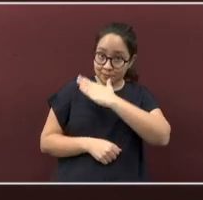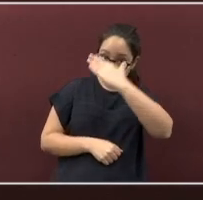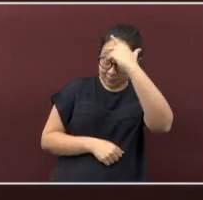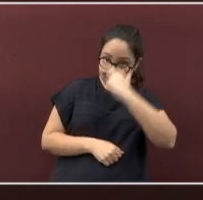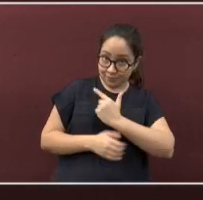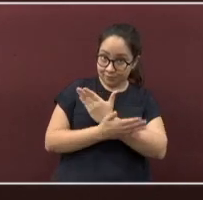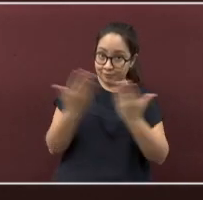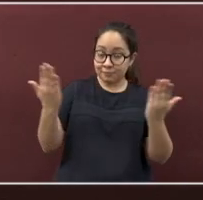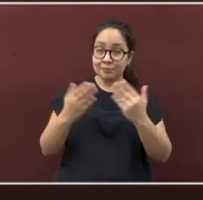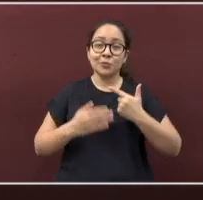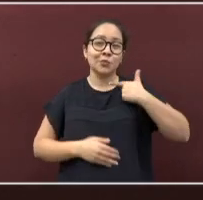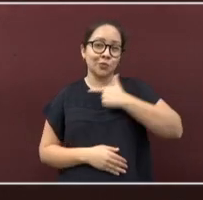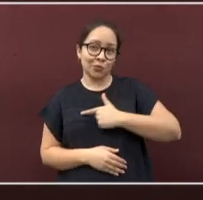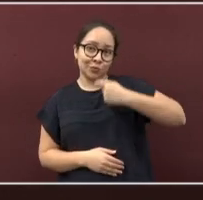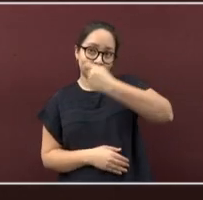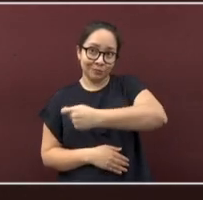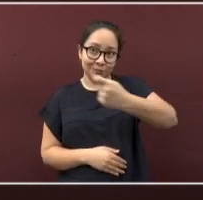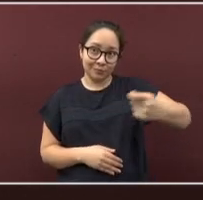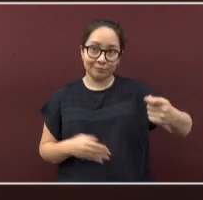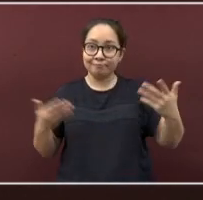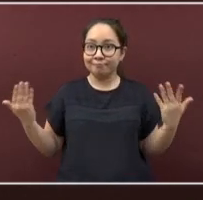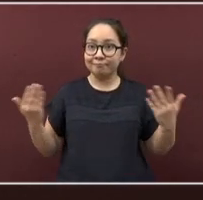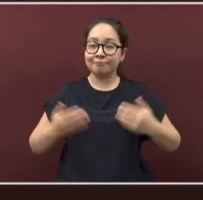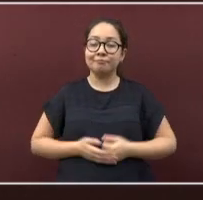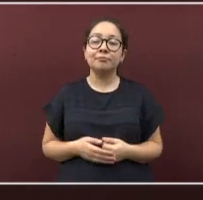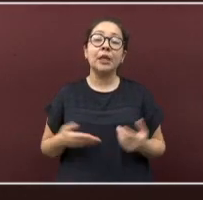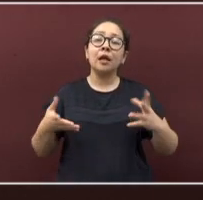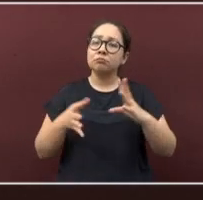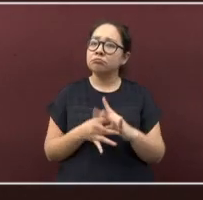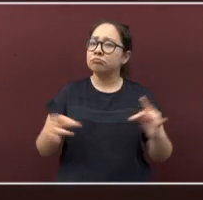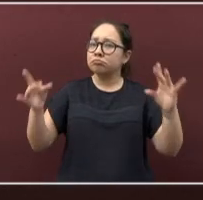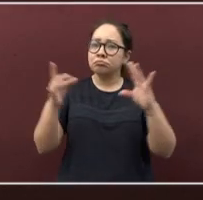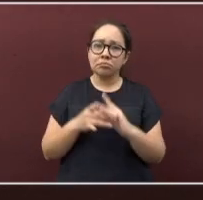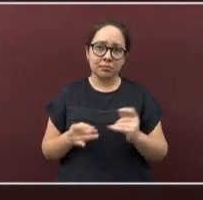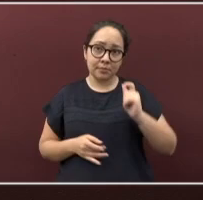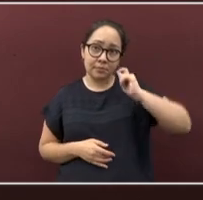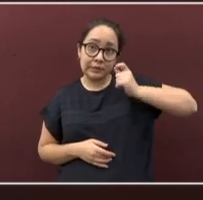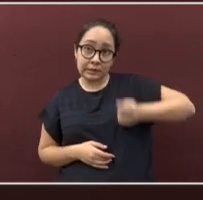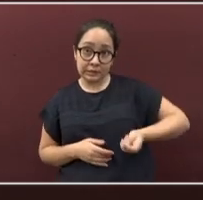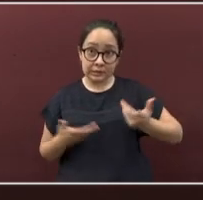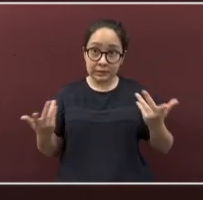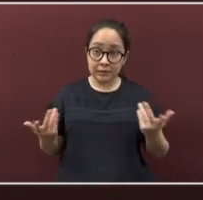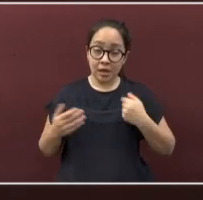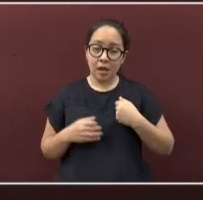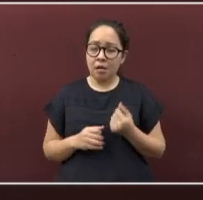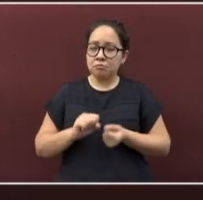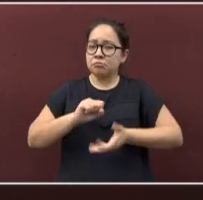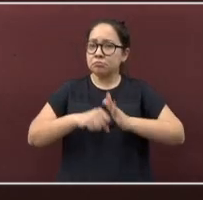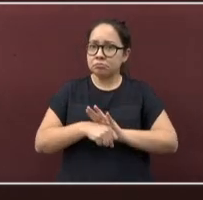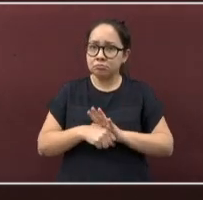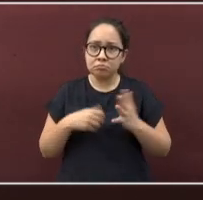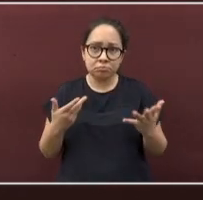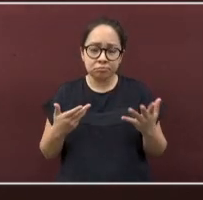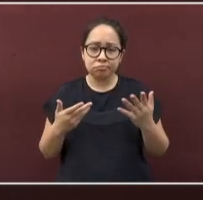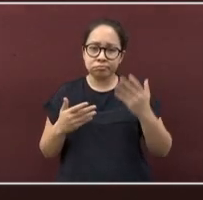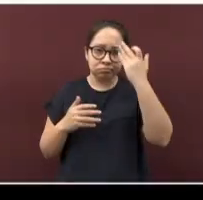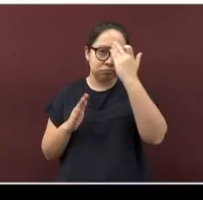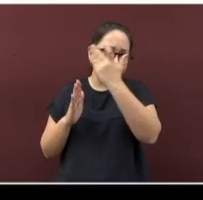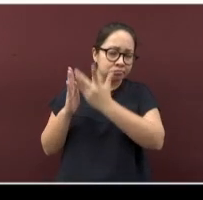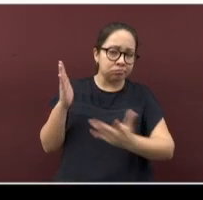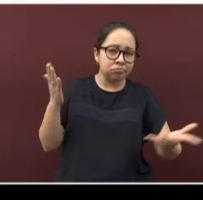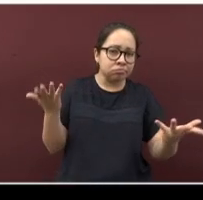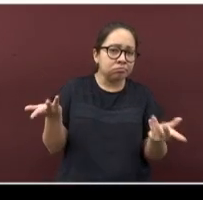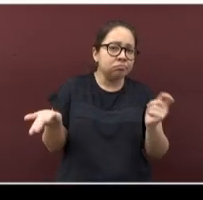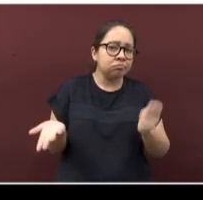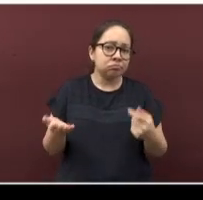es un gusto saludarles ahora les muestro el resumen del comportamiento de la pandemia en el estado